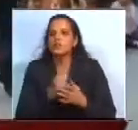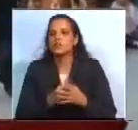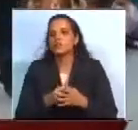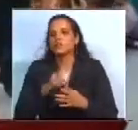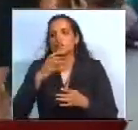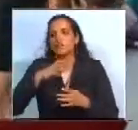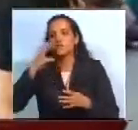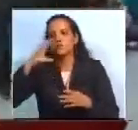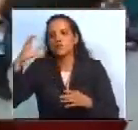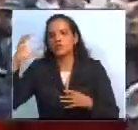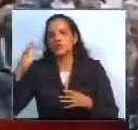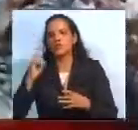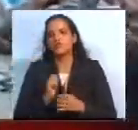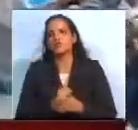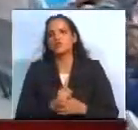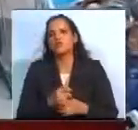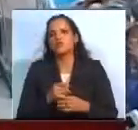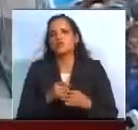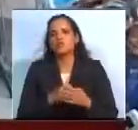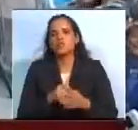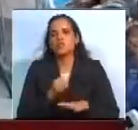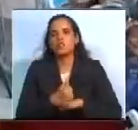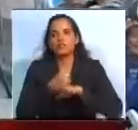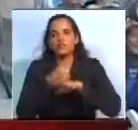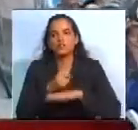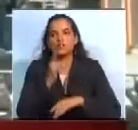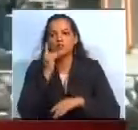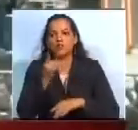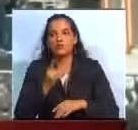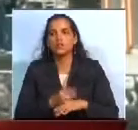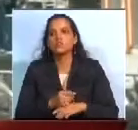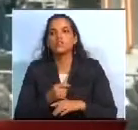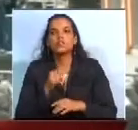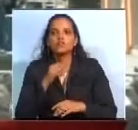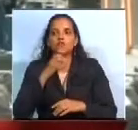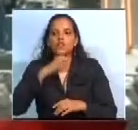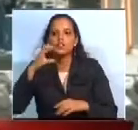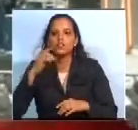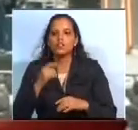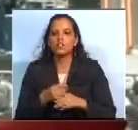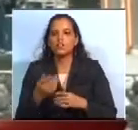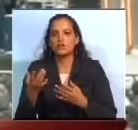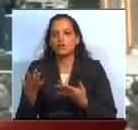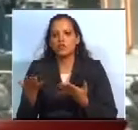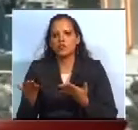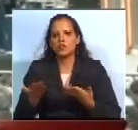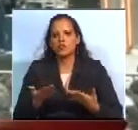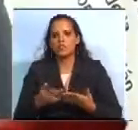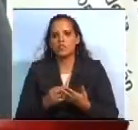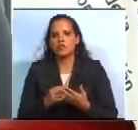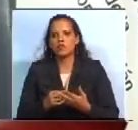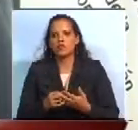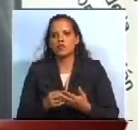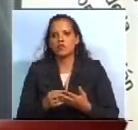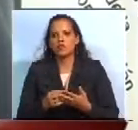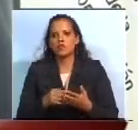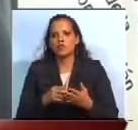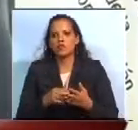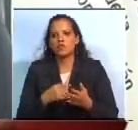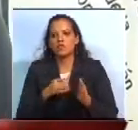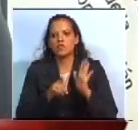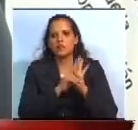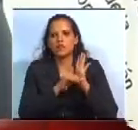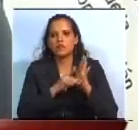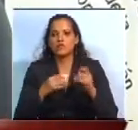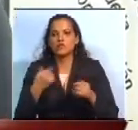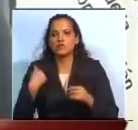sean parte de la feria. La directora de la Supercom manifestó que los aspirantes deben cumplir varios requisitos. Los requisitos básicos que